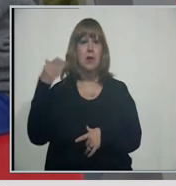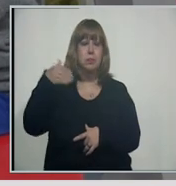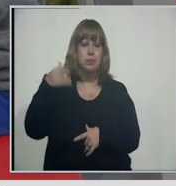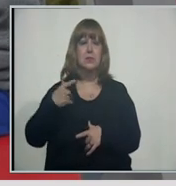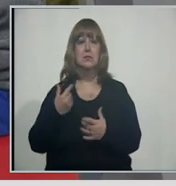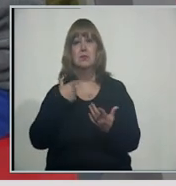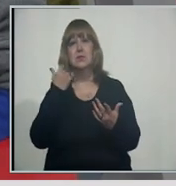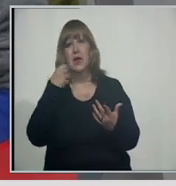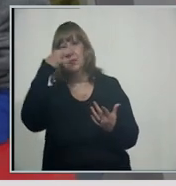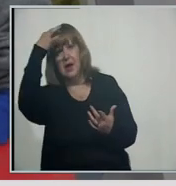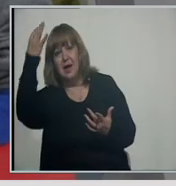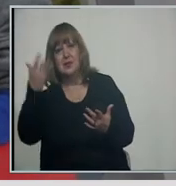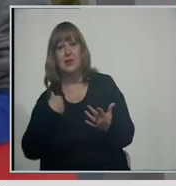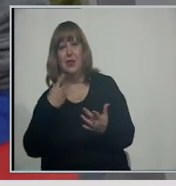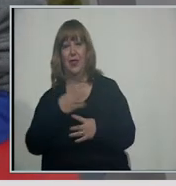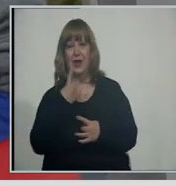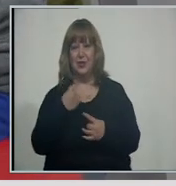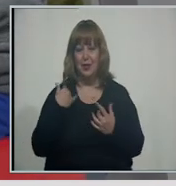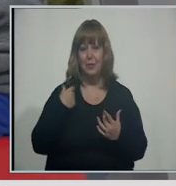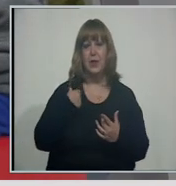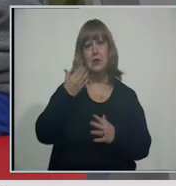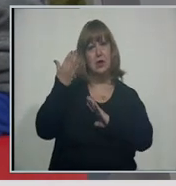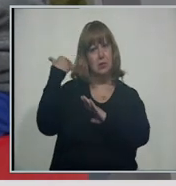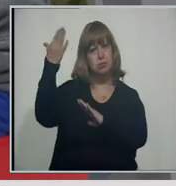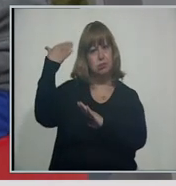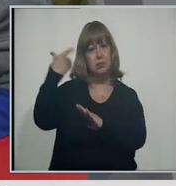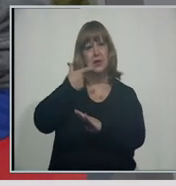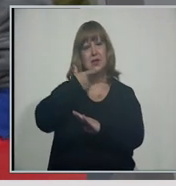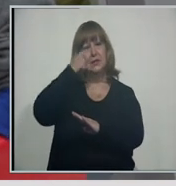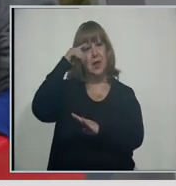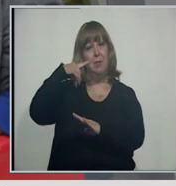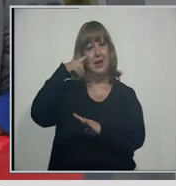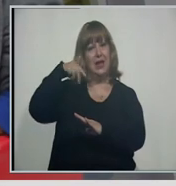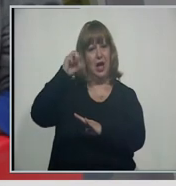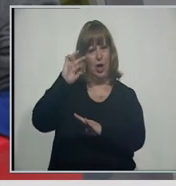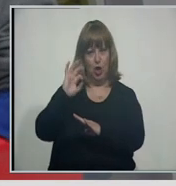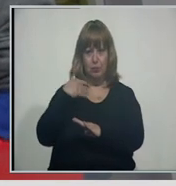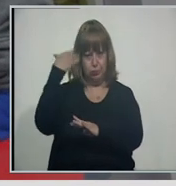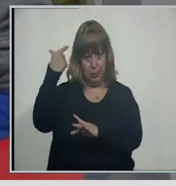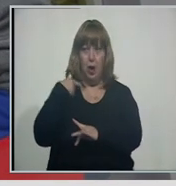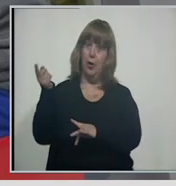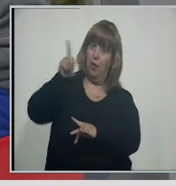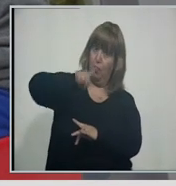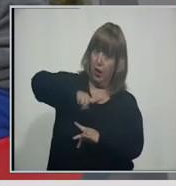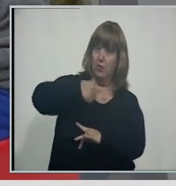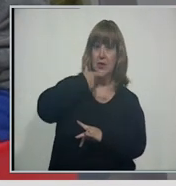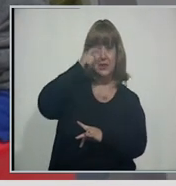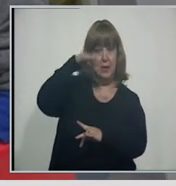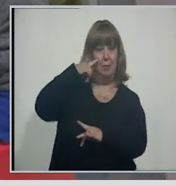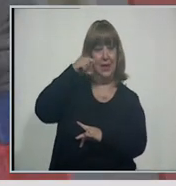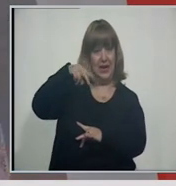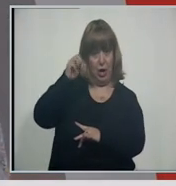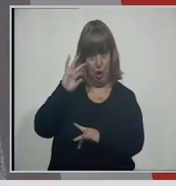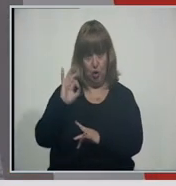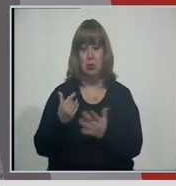obras después de mucho tiempo que de un seminario hace mucho el que lleve mucha gente buenos aires ahora vuelvo para darlo y quiero aclarar que este seminario